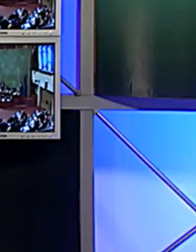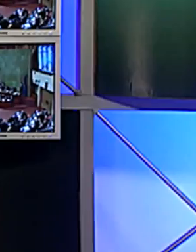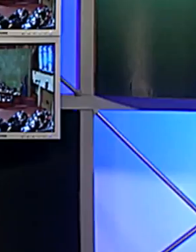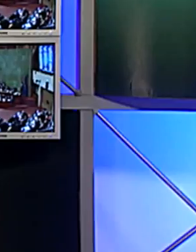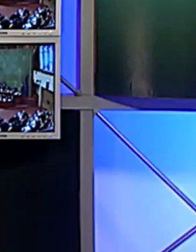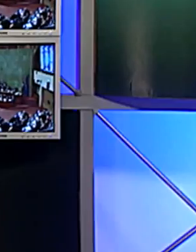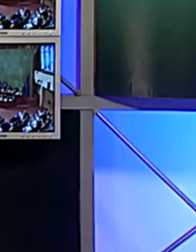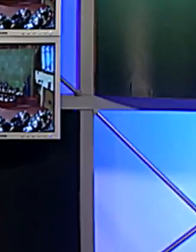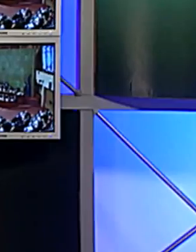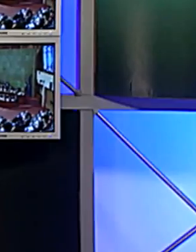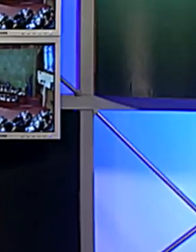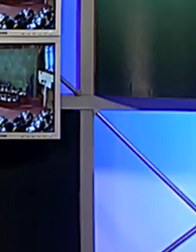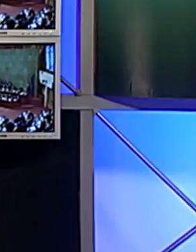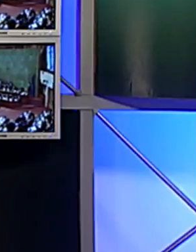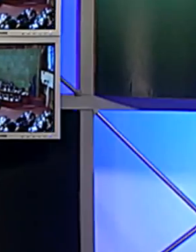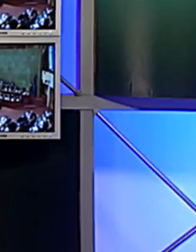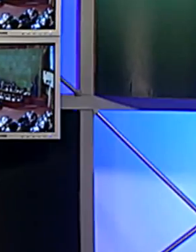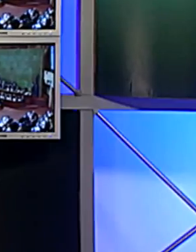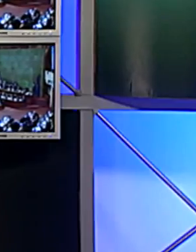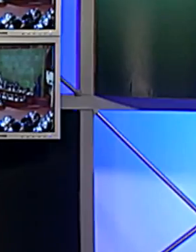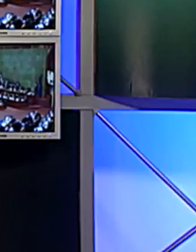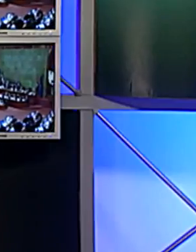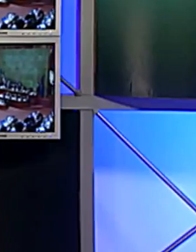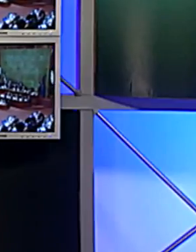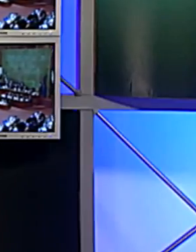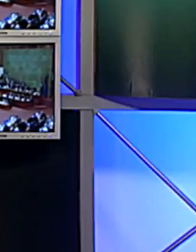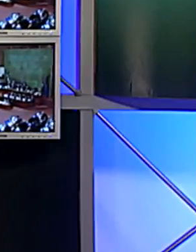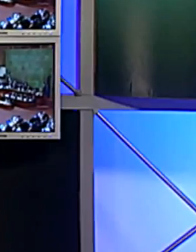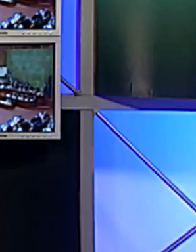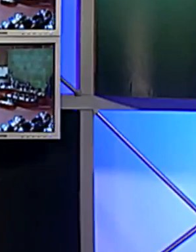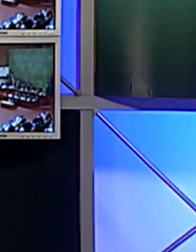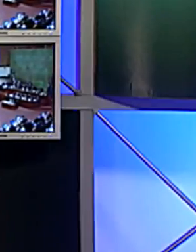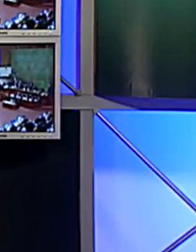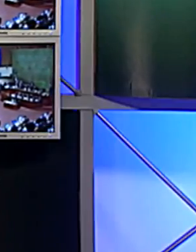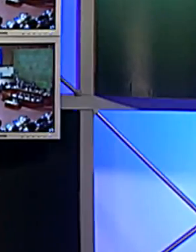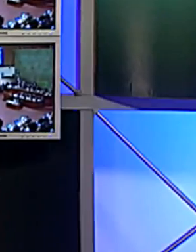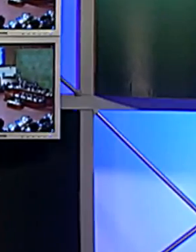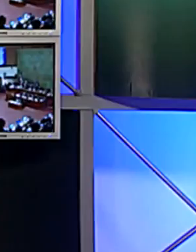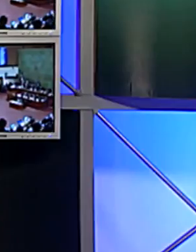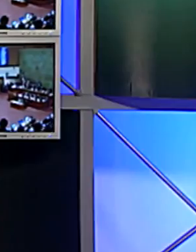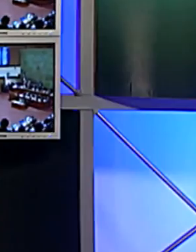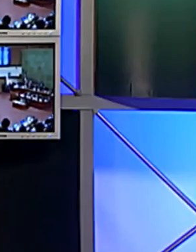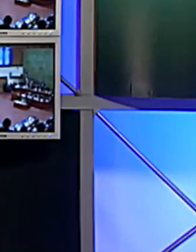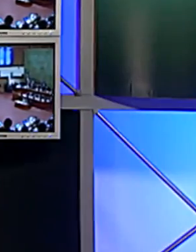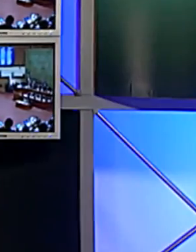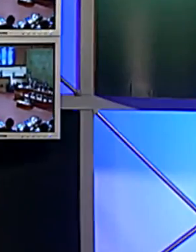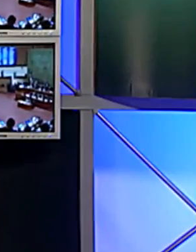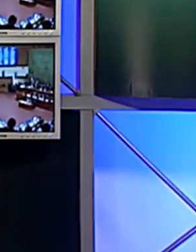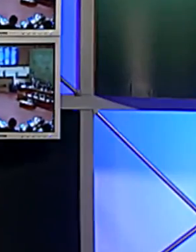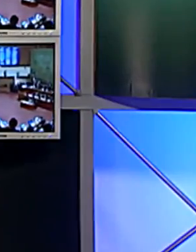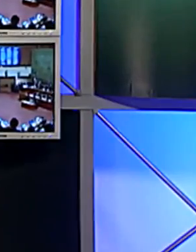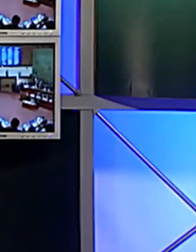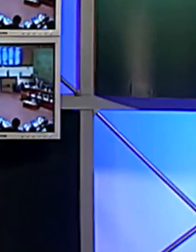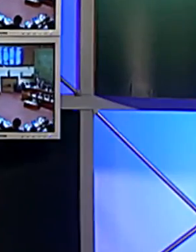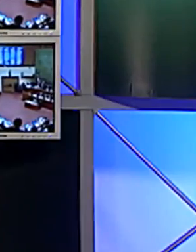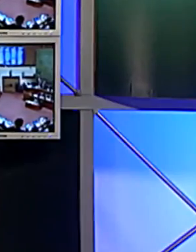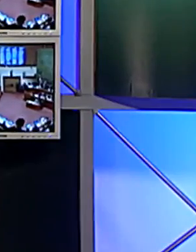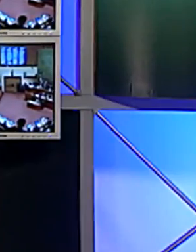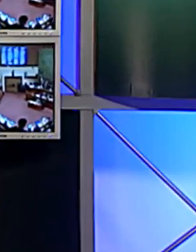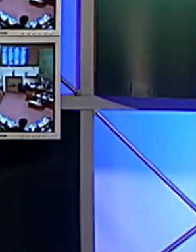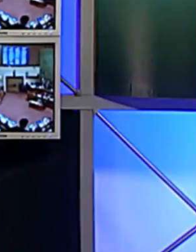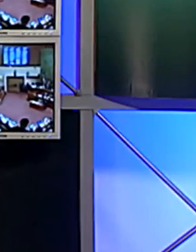24 horas se podrá efectuar mediante cobro por minuto efectivo de uso del servicio quedando prohibido el cargo por periodos